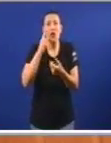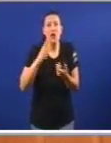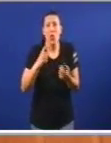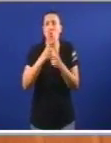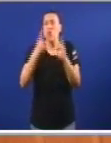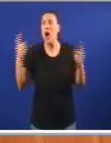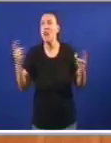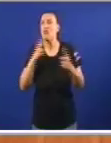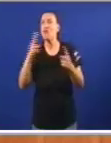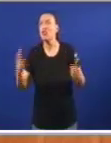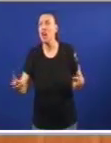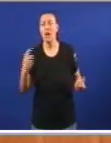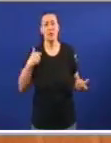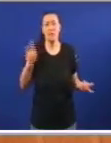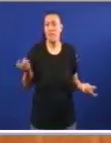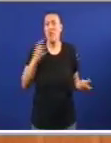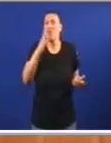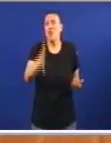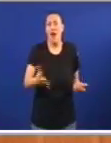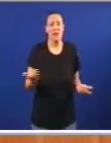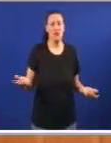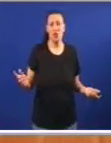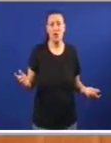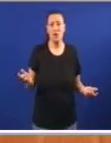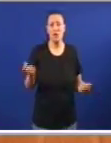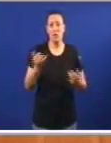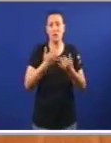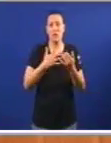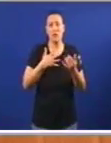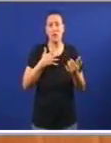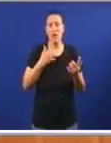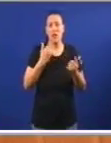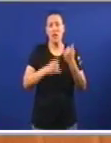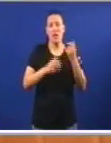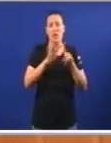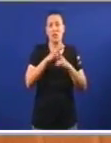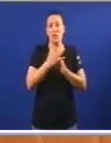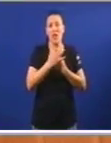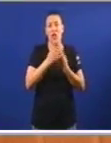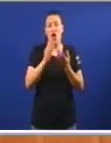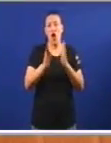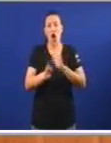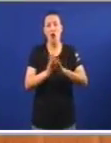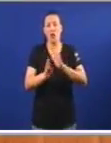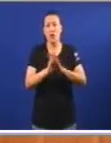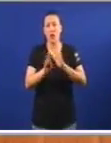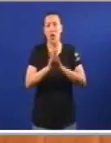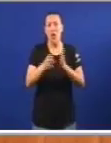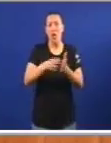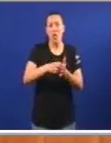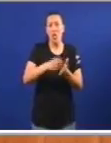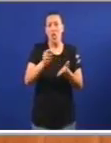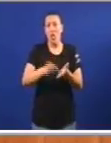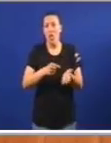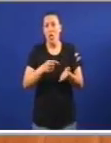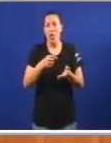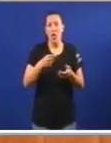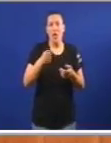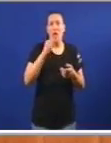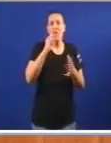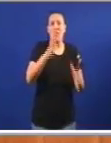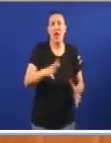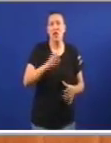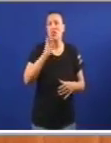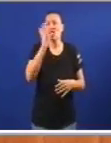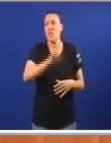1 ano, 2 anos, 5 anos, sino que se permanece nunha situación continua de precariedade 10 anos, 15